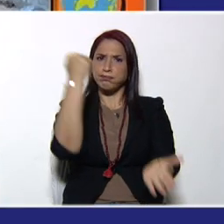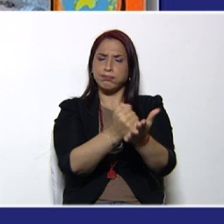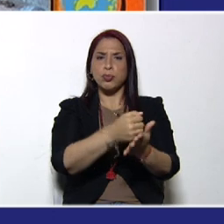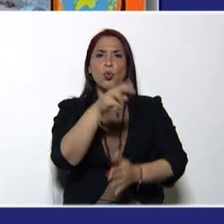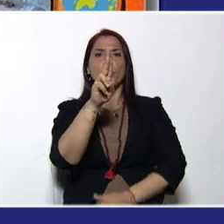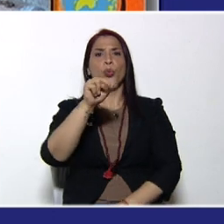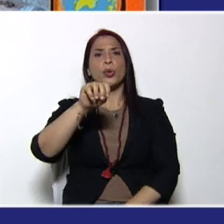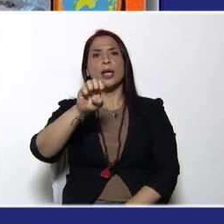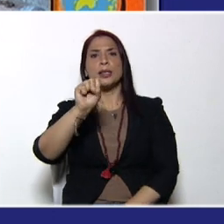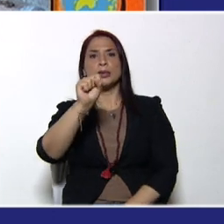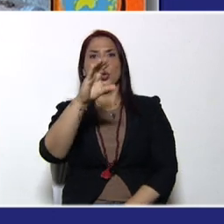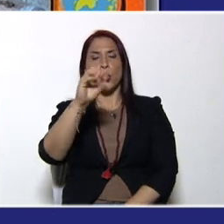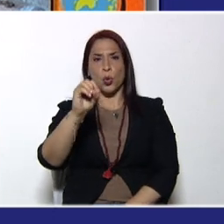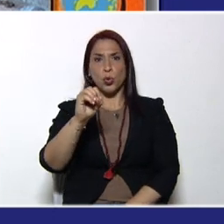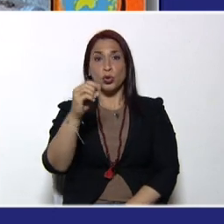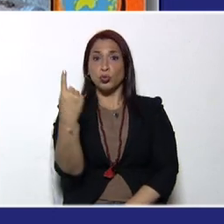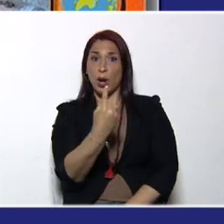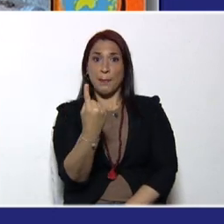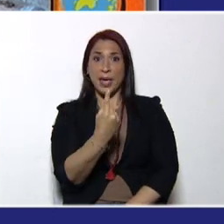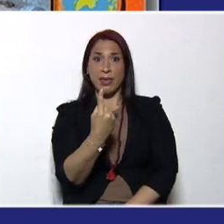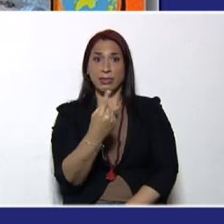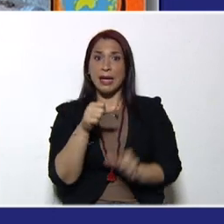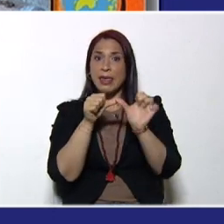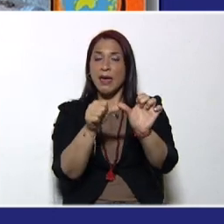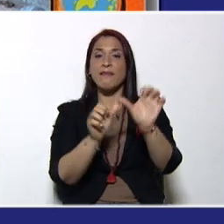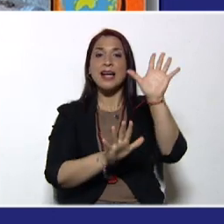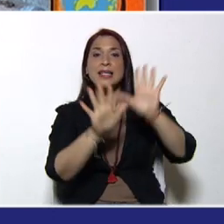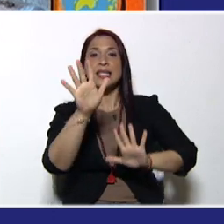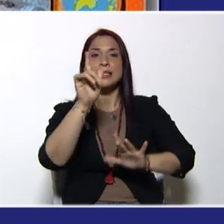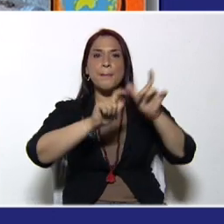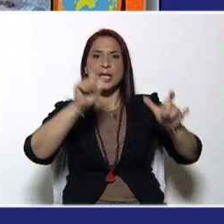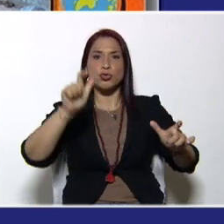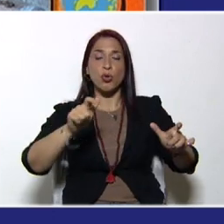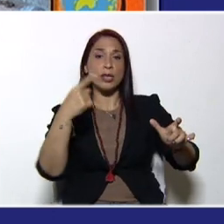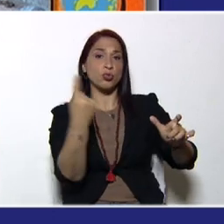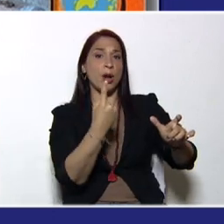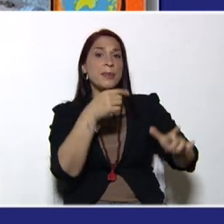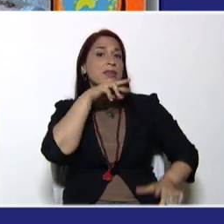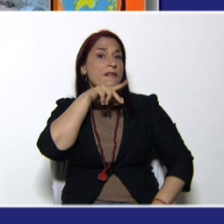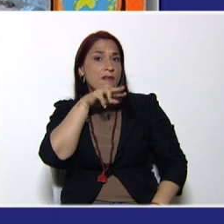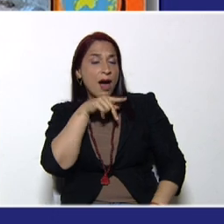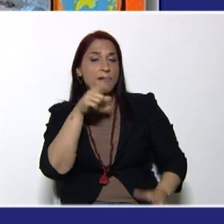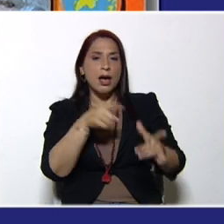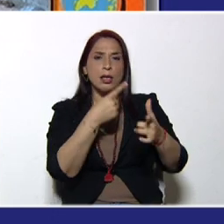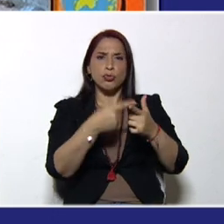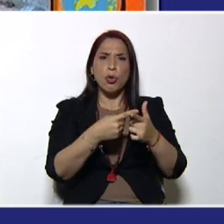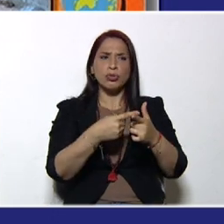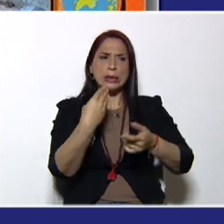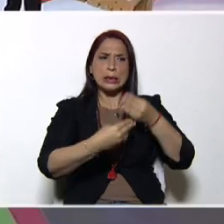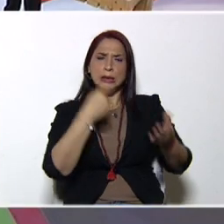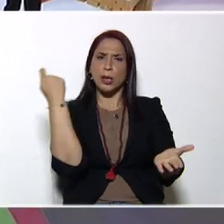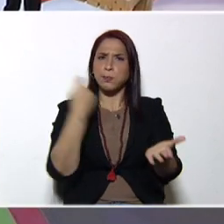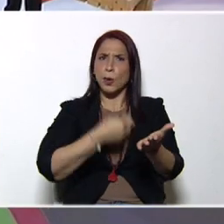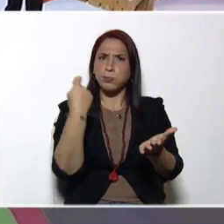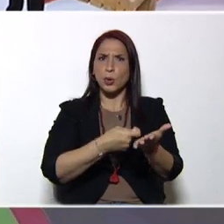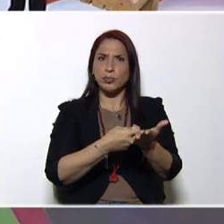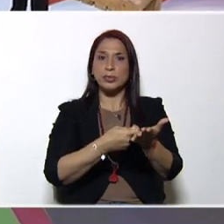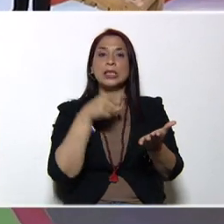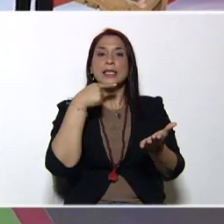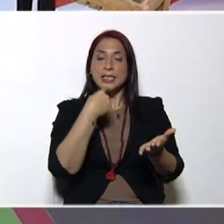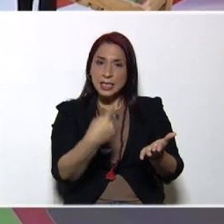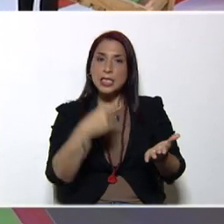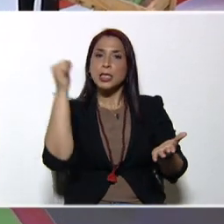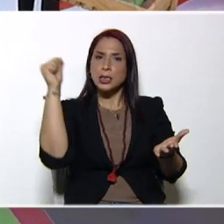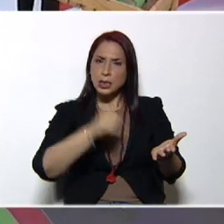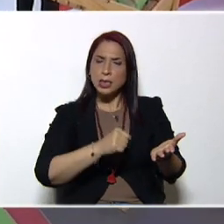en el 2014, quedaban 15 personas que nada más lo hablaban. Caramba. Entonces, en el 2015 se hicieron las gestiones y se certifica como